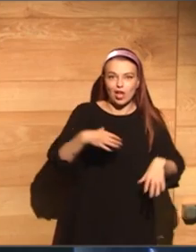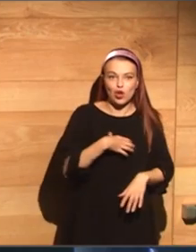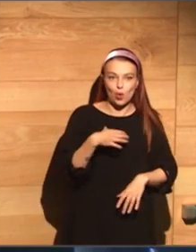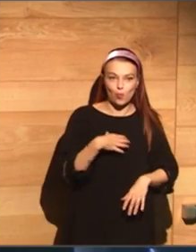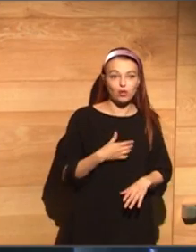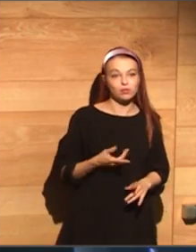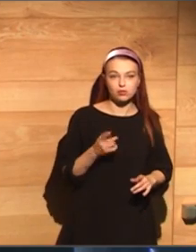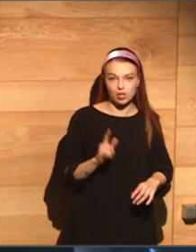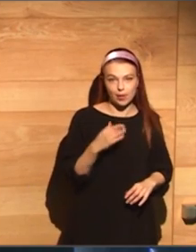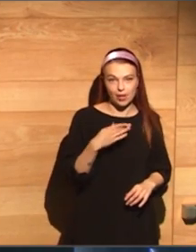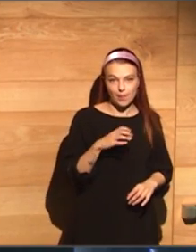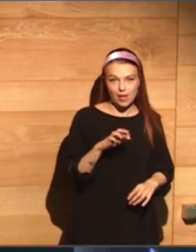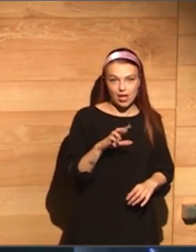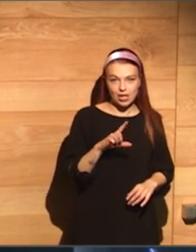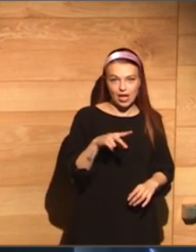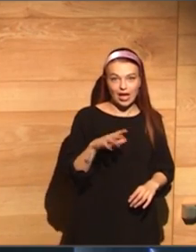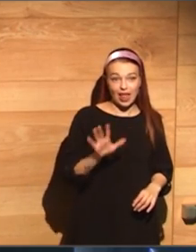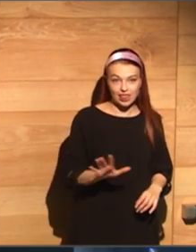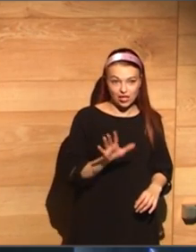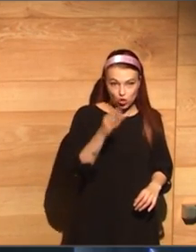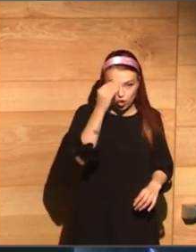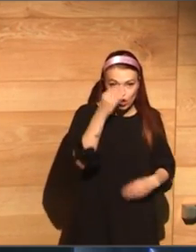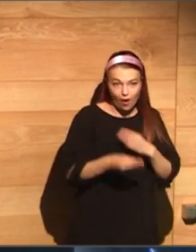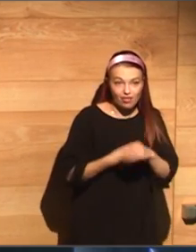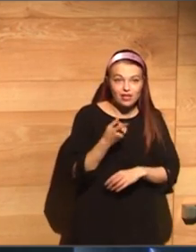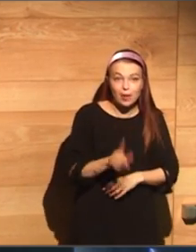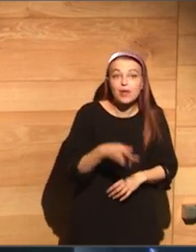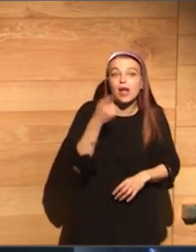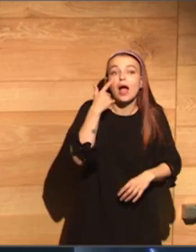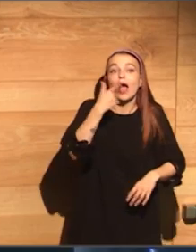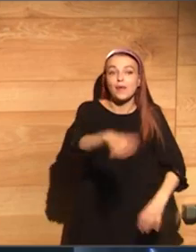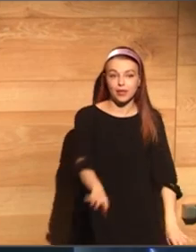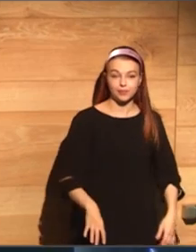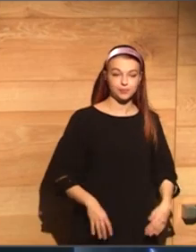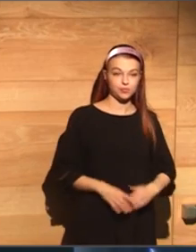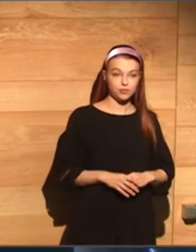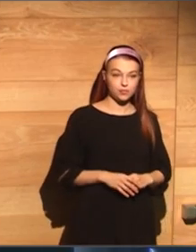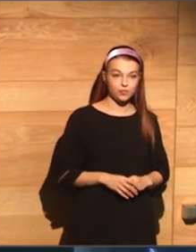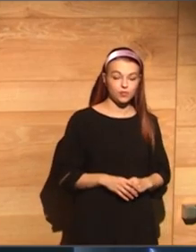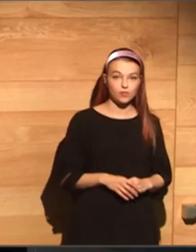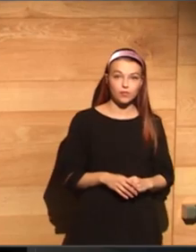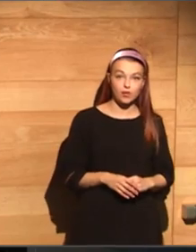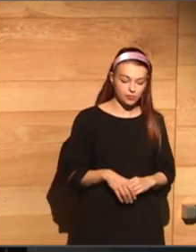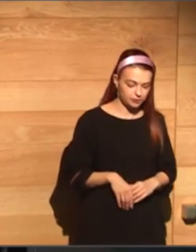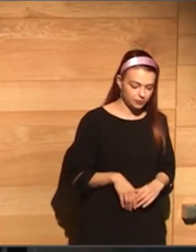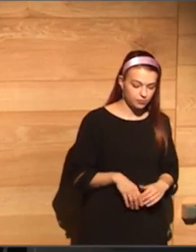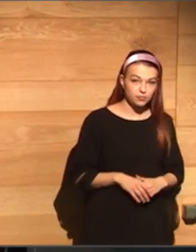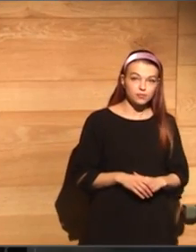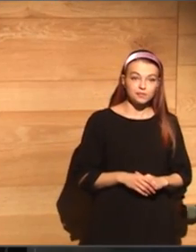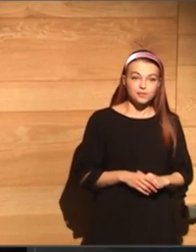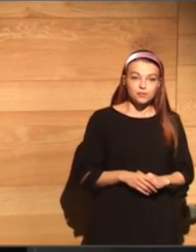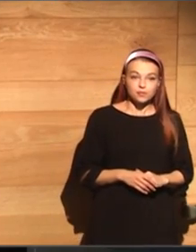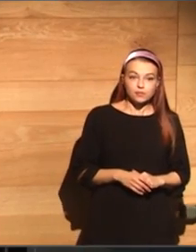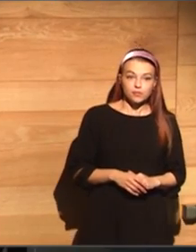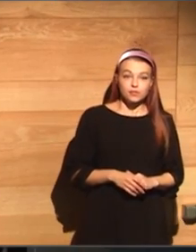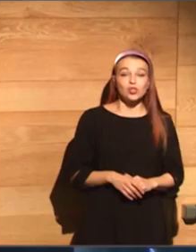hacer Berlanga 5 a este paso. Vale, lo intentaremos. Vale, es verdad. Y aquí se presenta también en